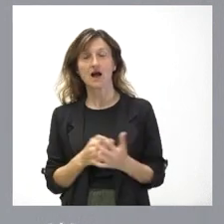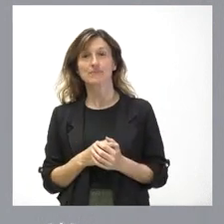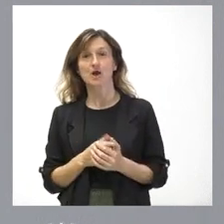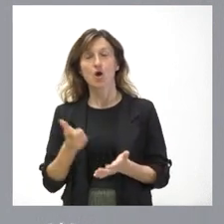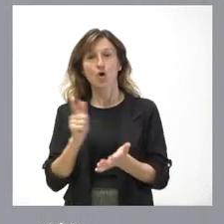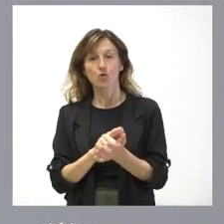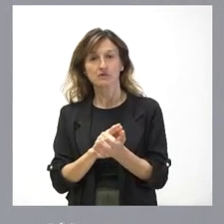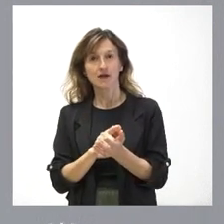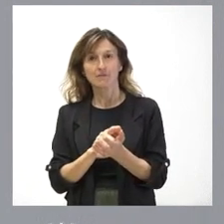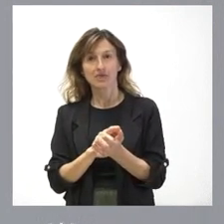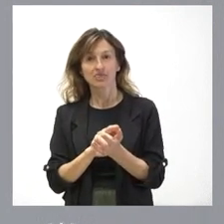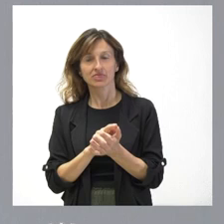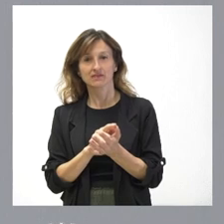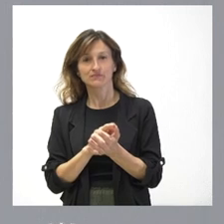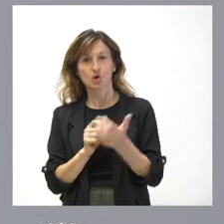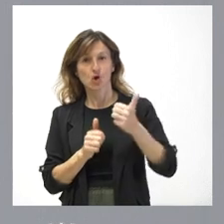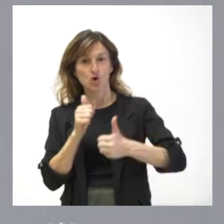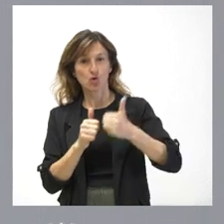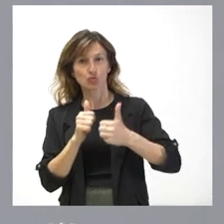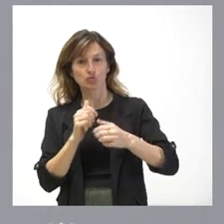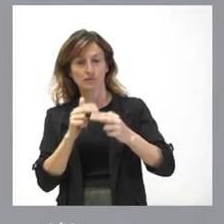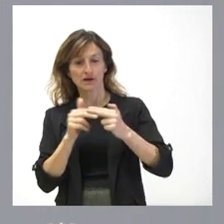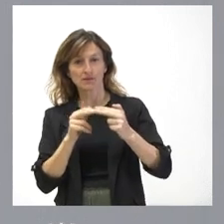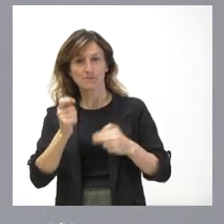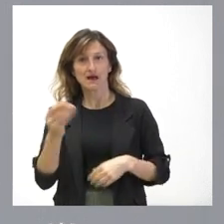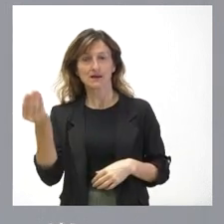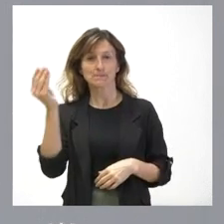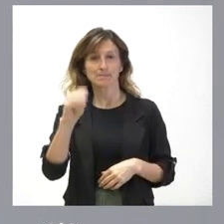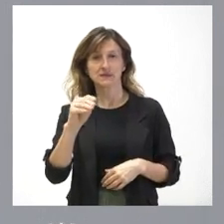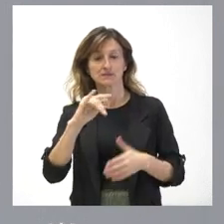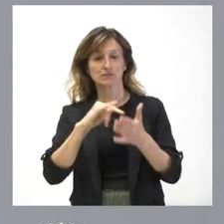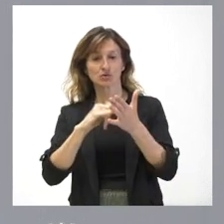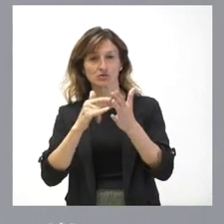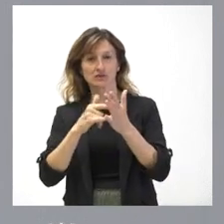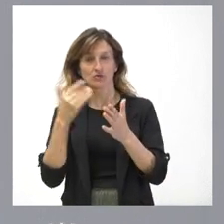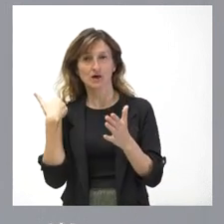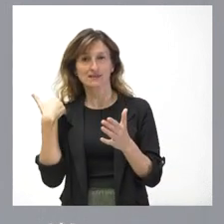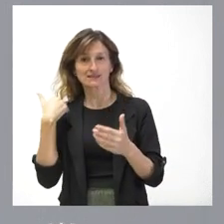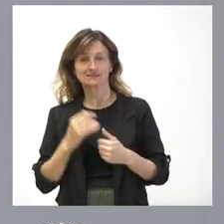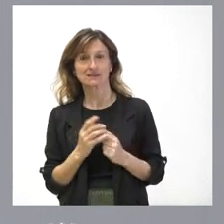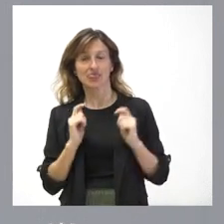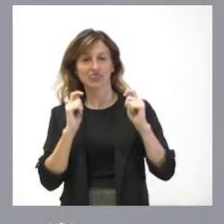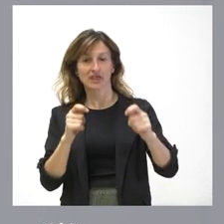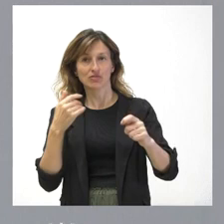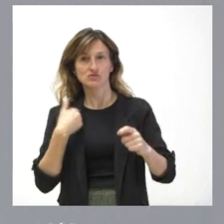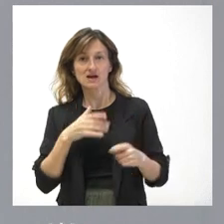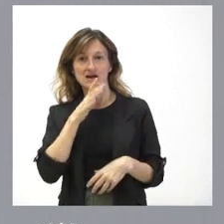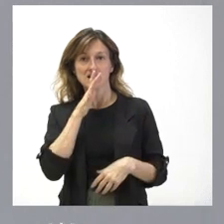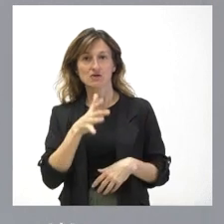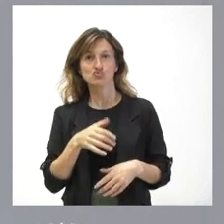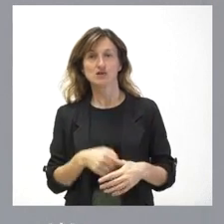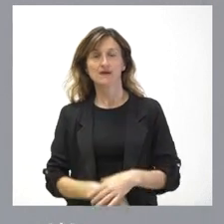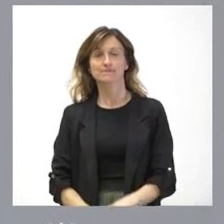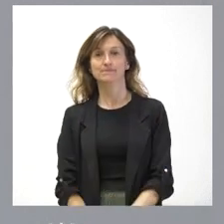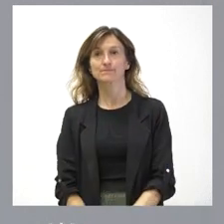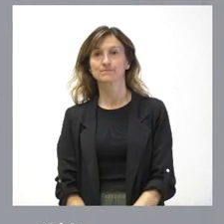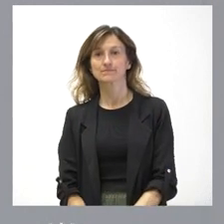concurso por lo que resta de la obra y a pagar más por un proyecto que ya habíamos licitado Y adjudicado esta es la causa fundamental entendemos